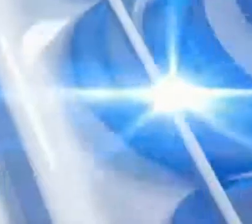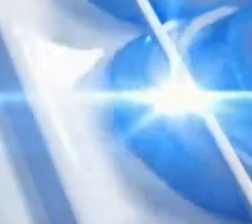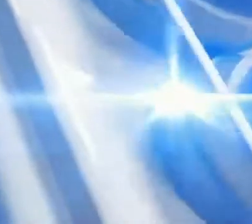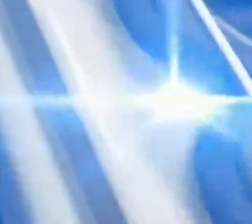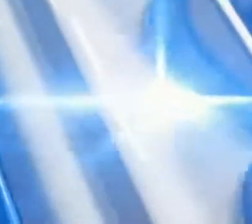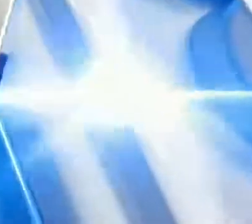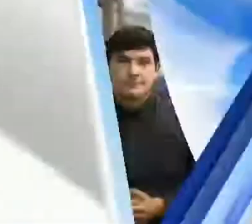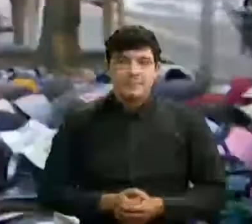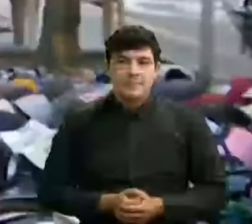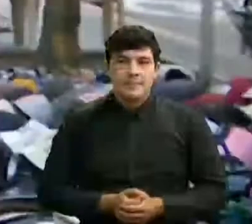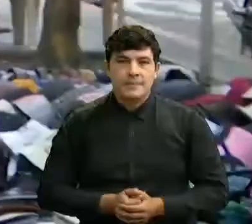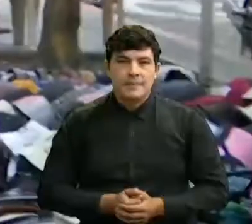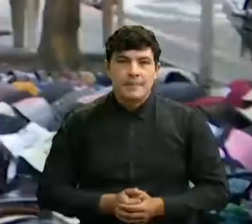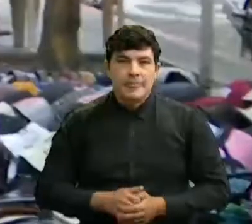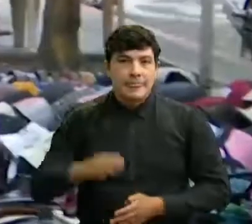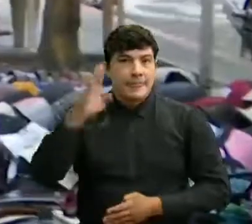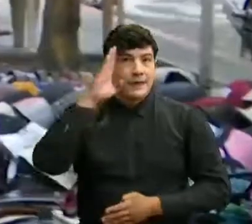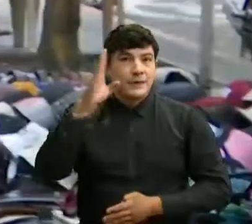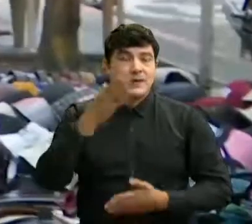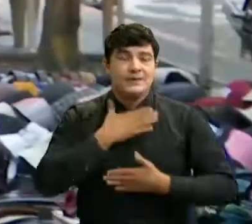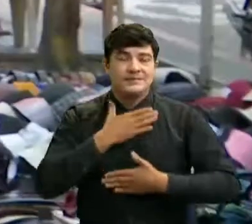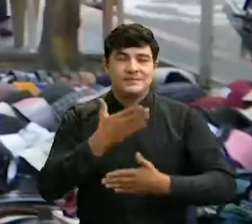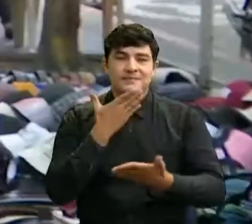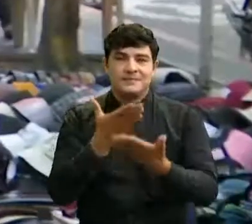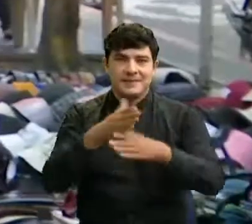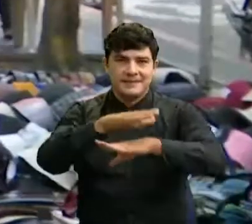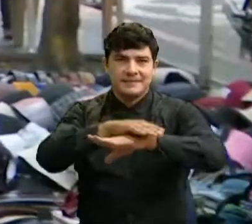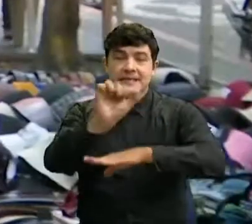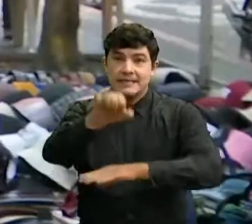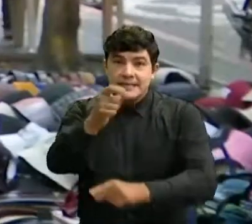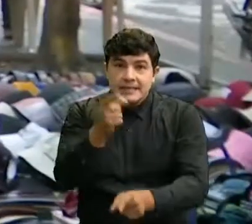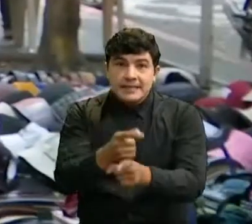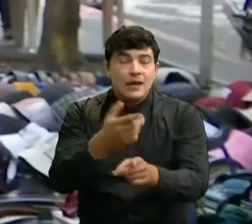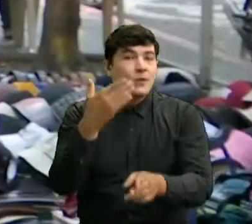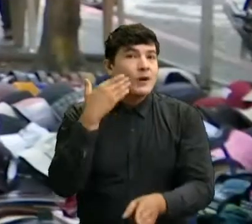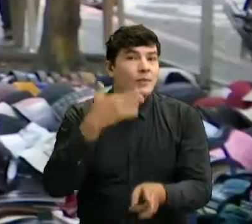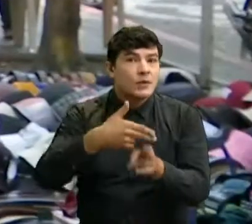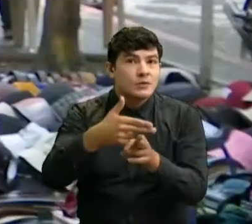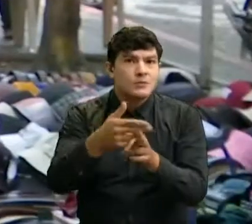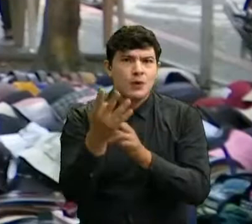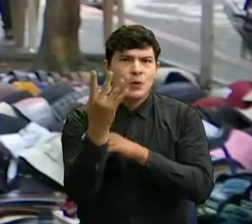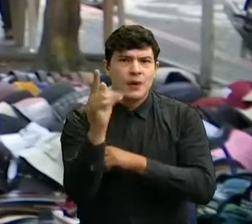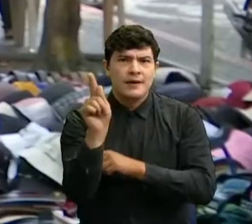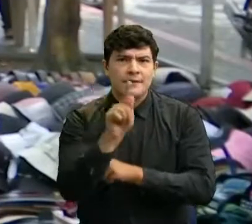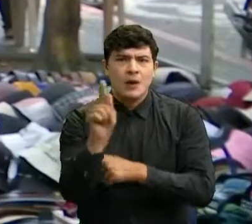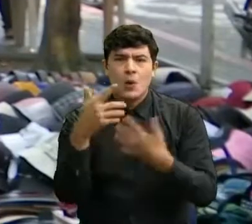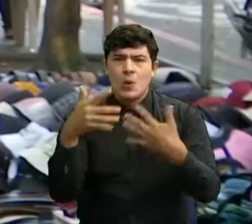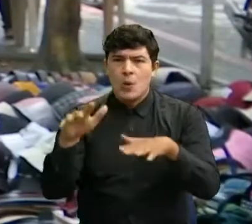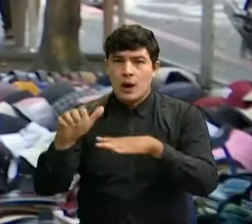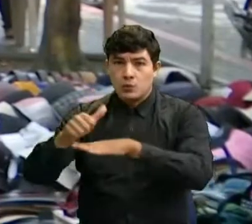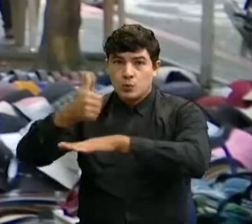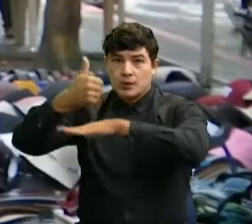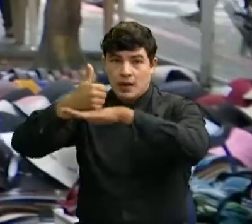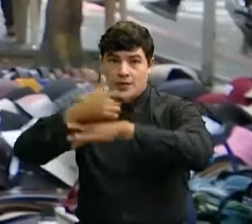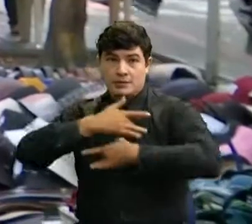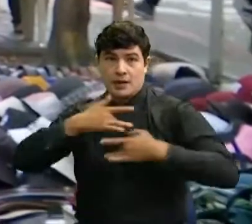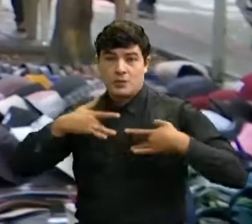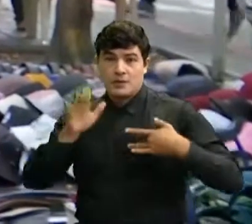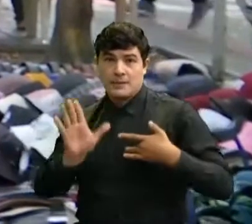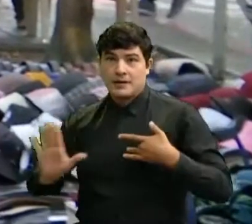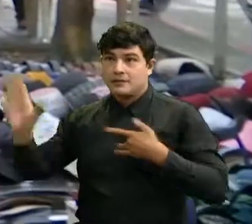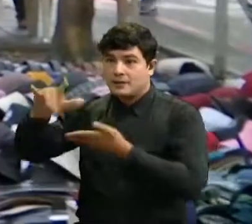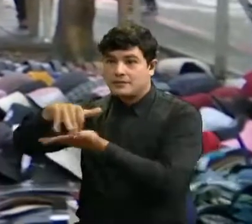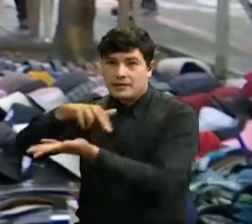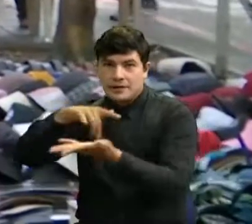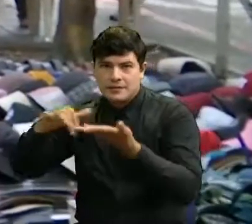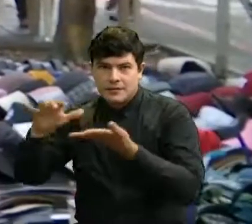Hola Diana, cordial saludo para todos. Pues sí, efectivamente, a partir del próximo 4 de febrero, las autoridades de salud del departamento de Santander y de